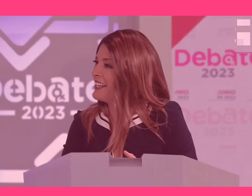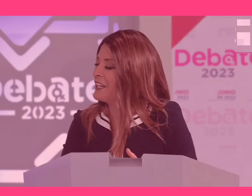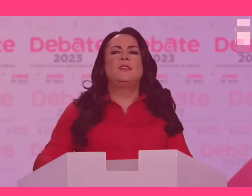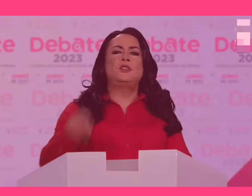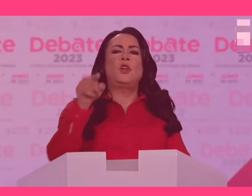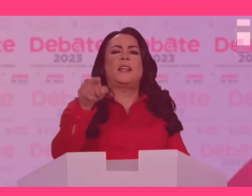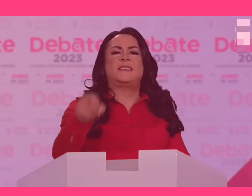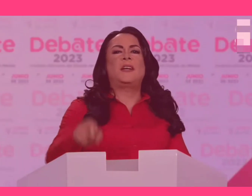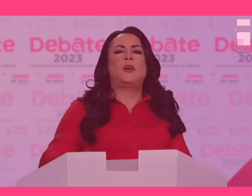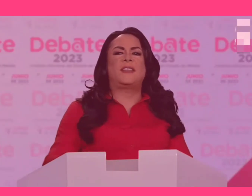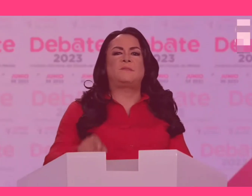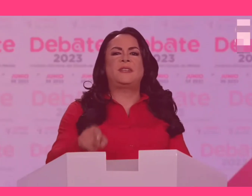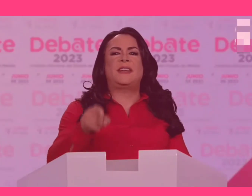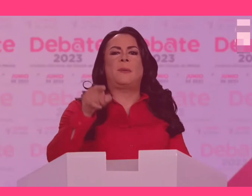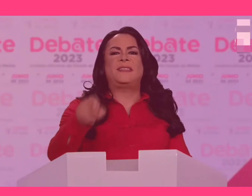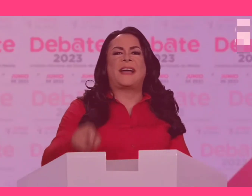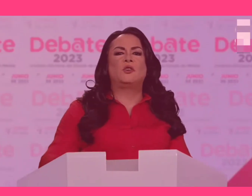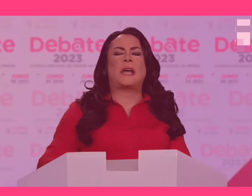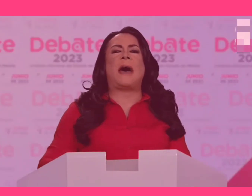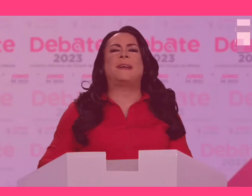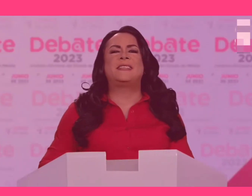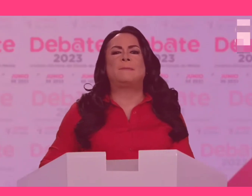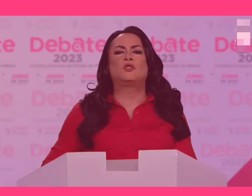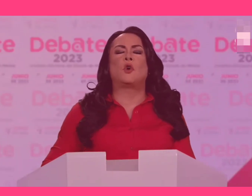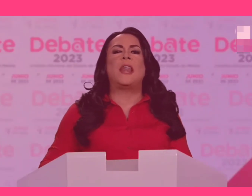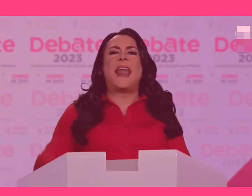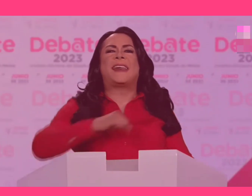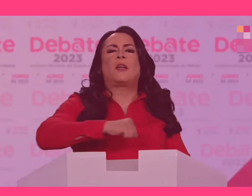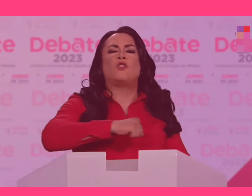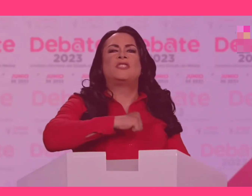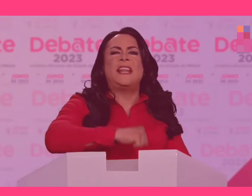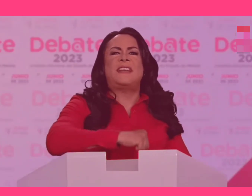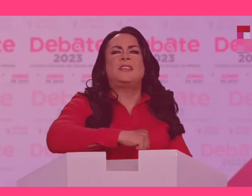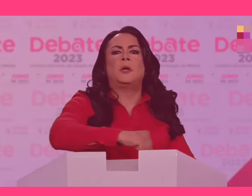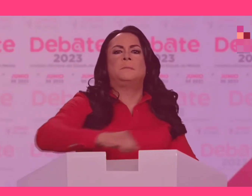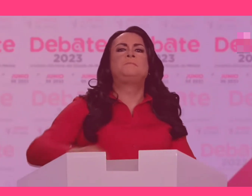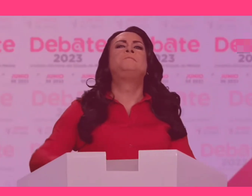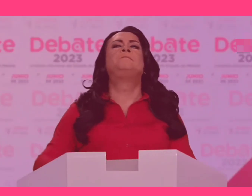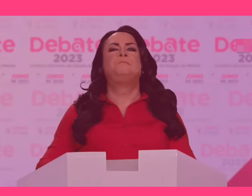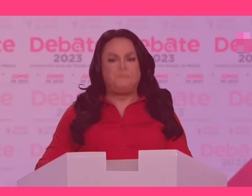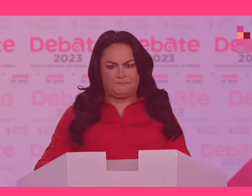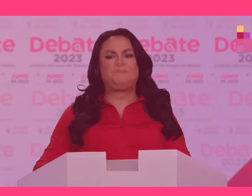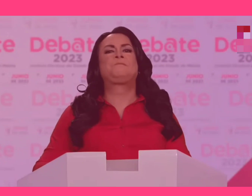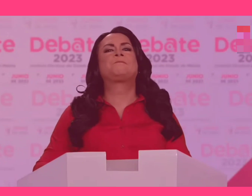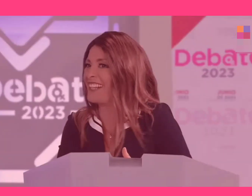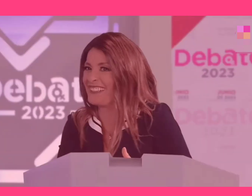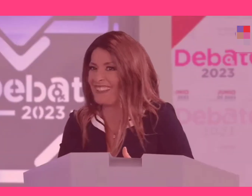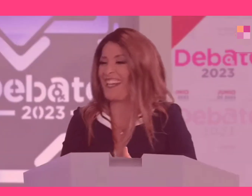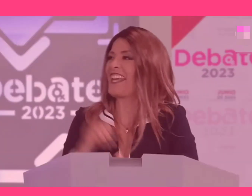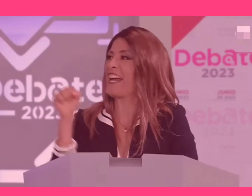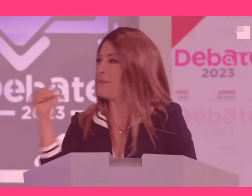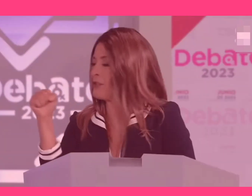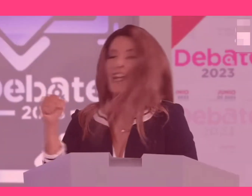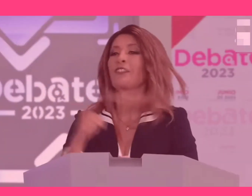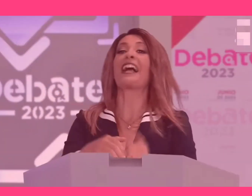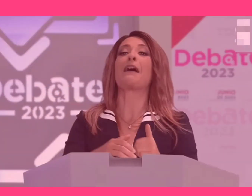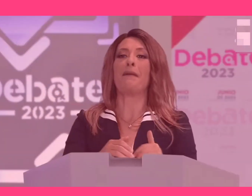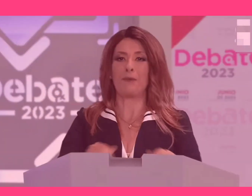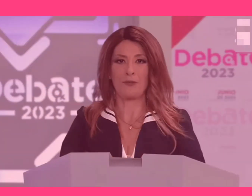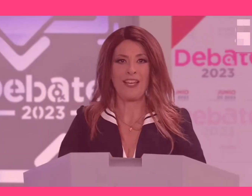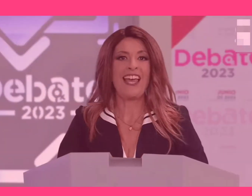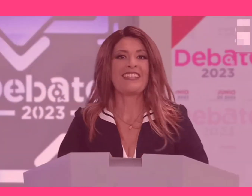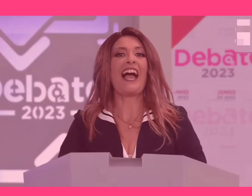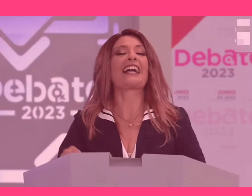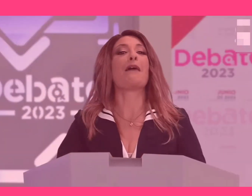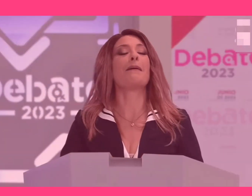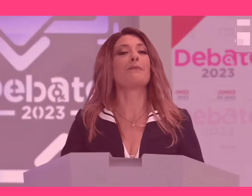Ale. Yo solo les digo que después de 90 años avancemos con la reconciliación. Muchísimas gracias, Ale.